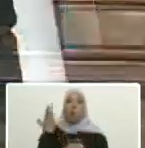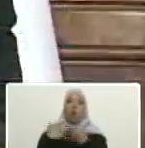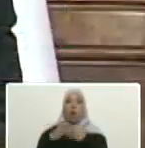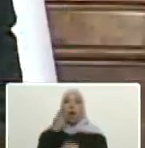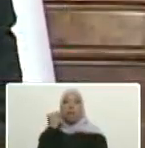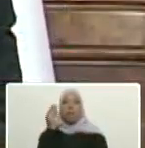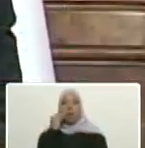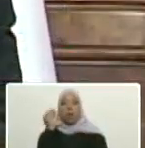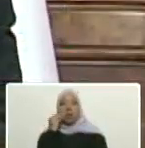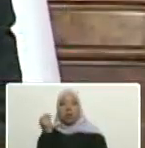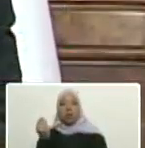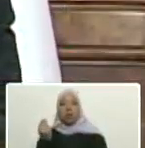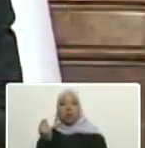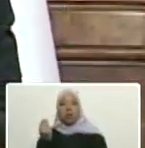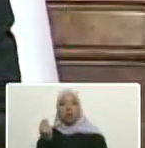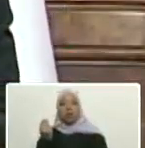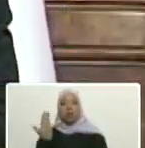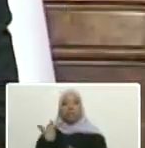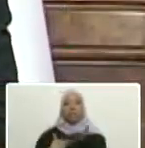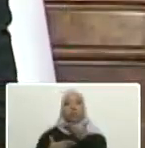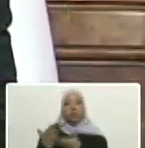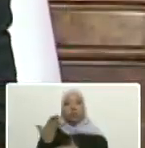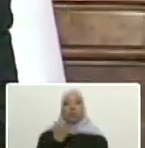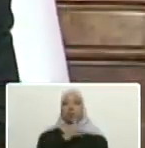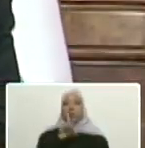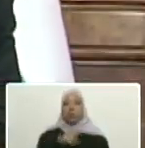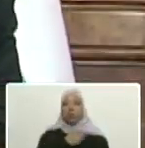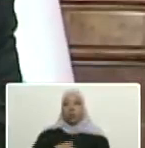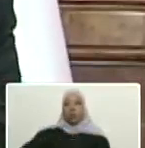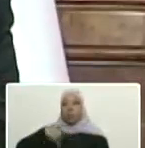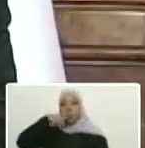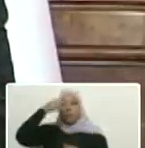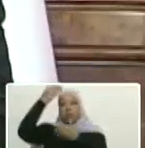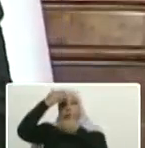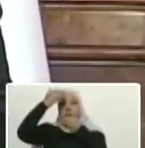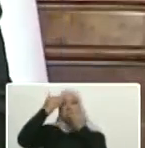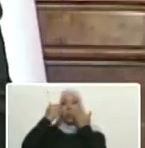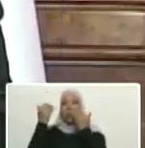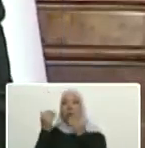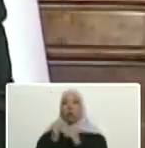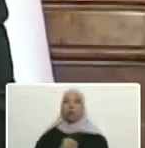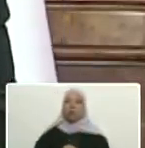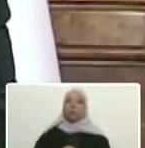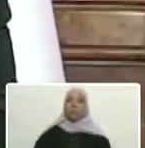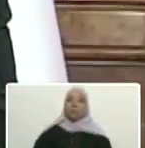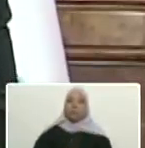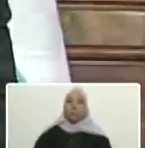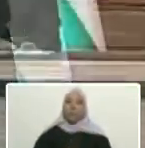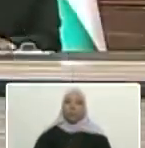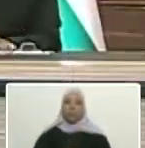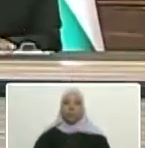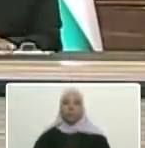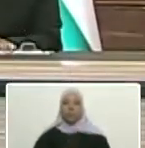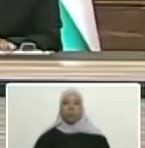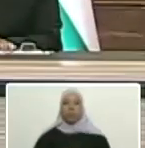experiencia. Y le decía yo al presidente Brahim Ghali